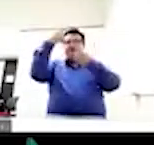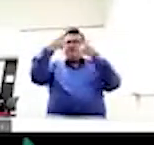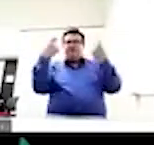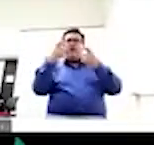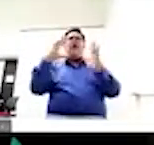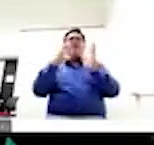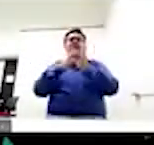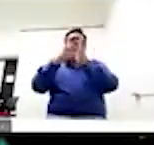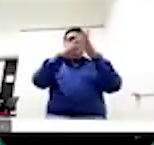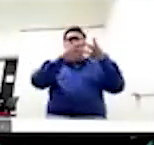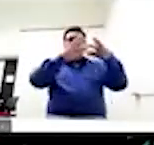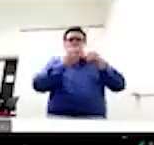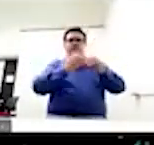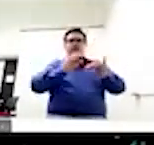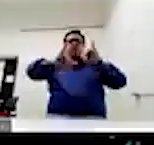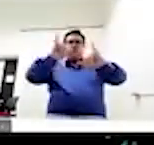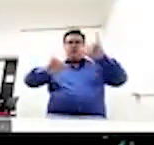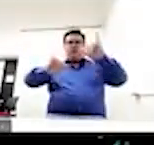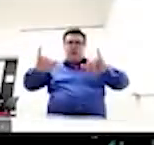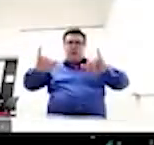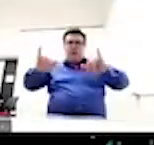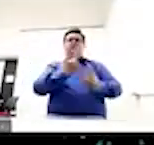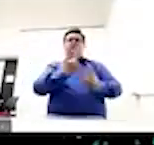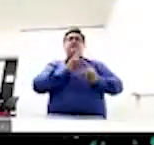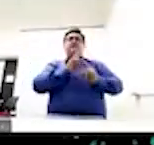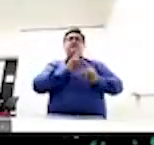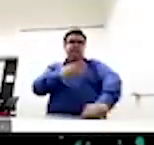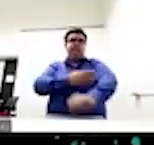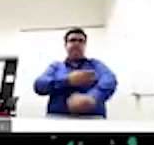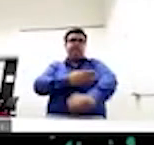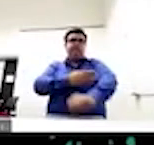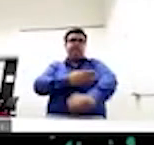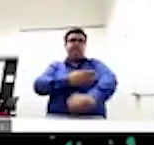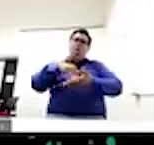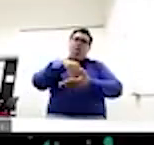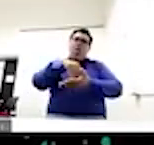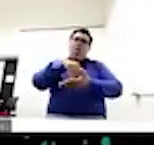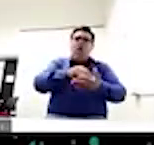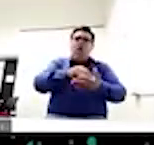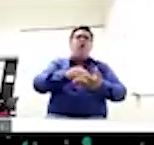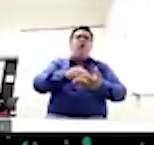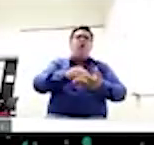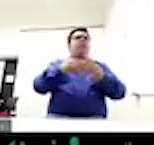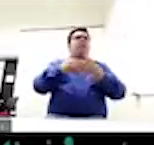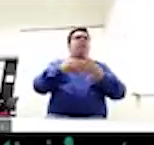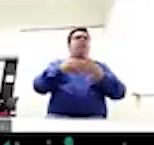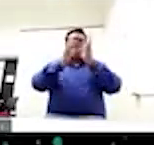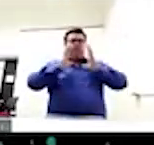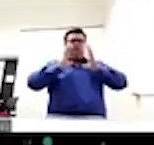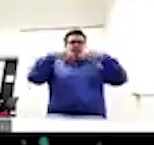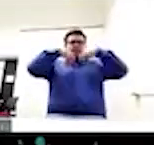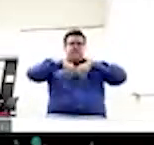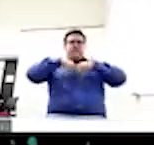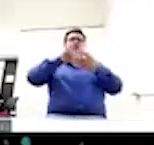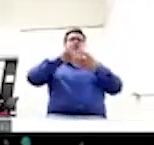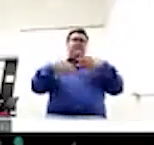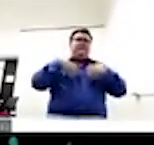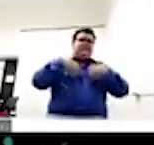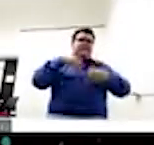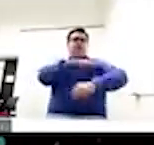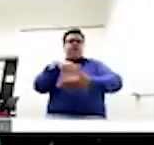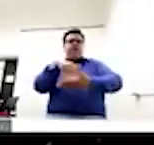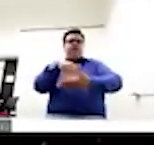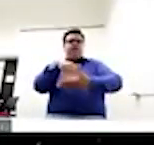De esta manera, poder y fragilidad pueden habitar el mismo cuerpo igual que miedo y tranquilidad.